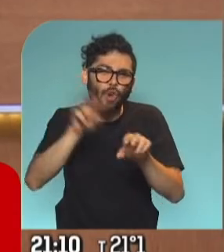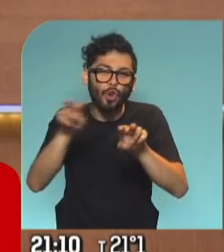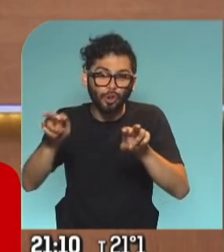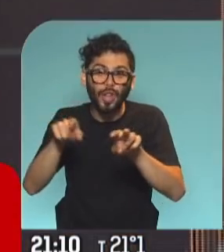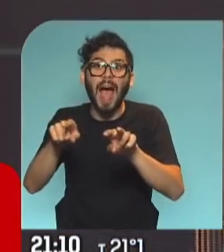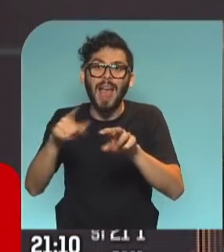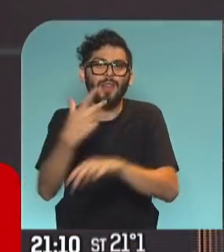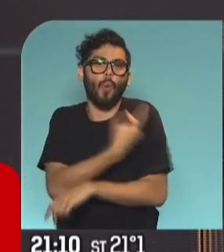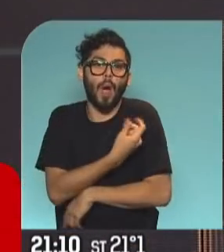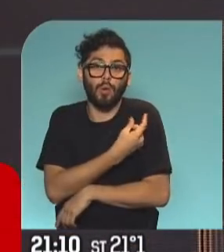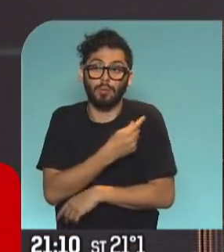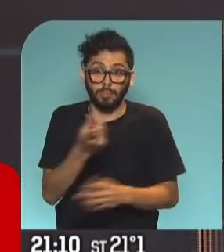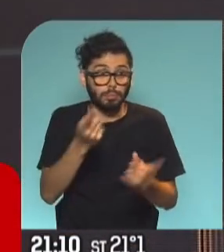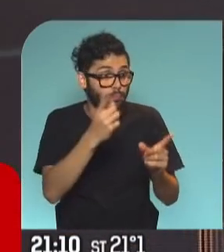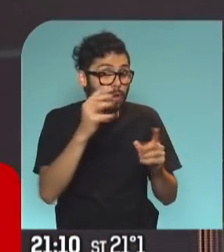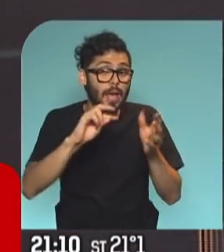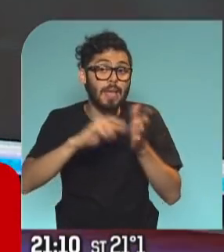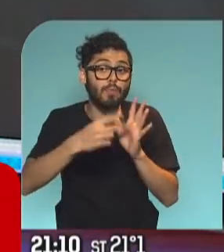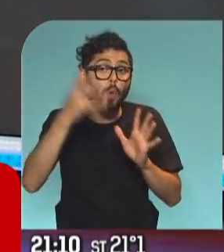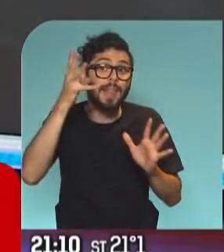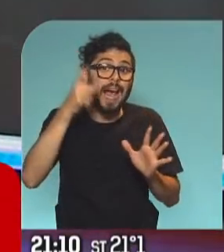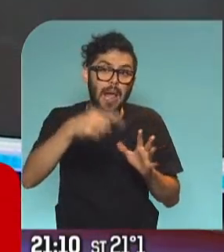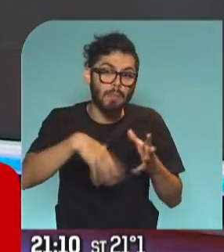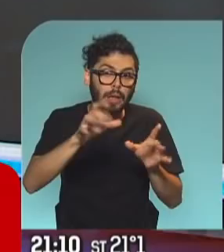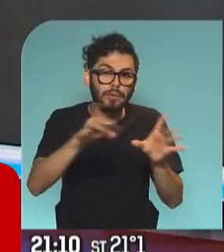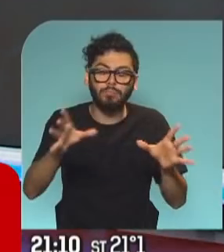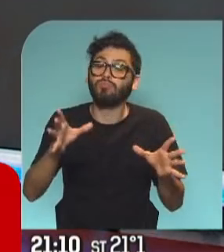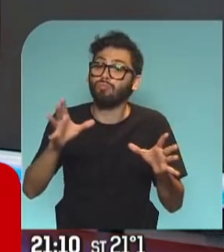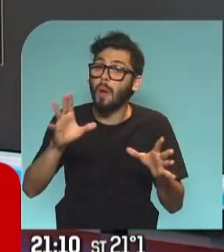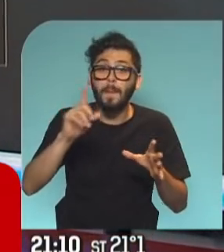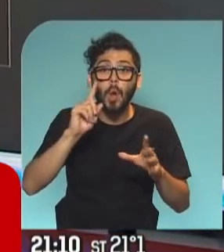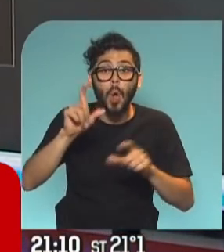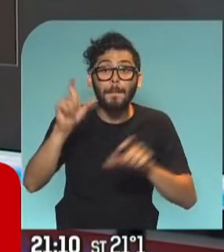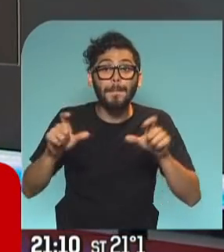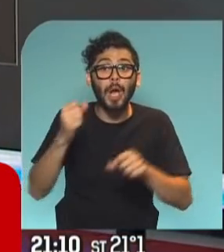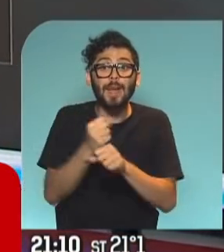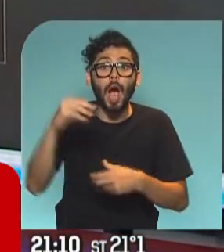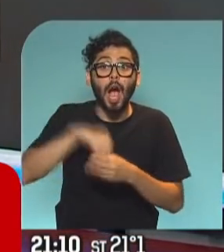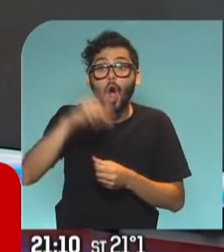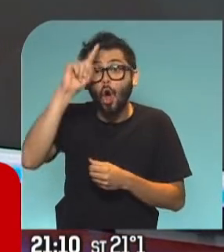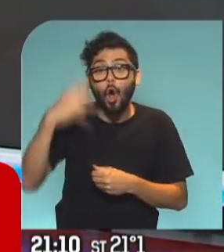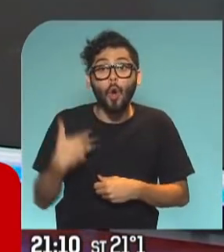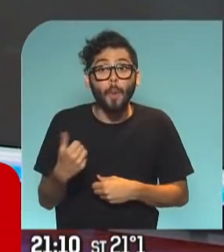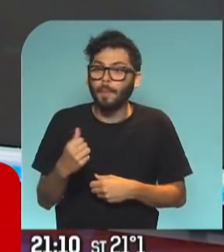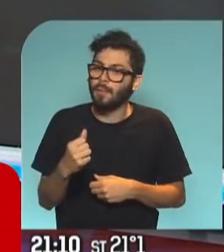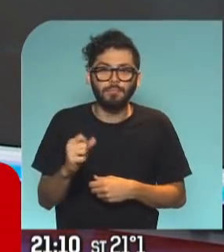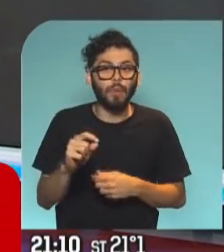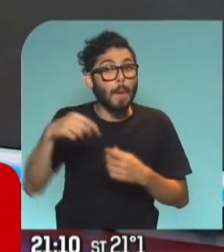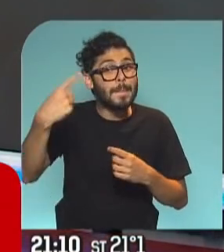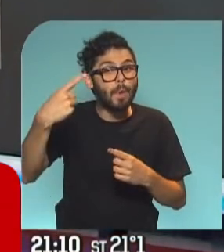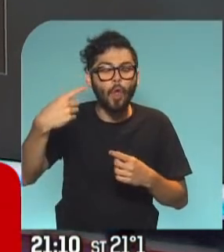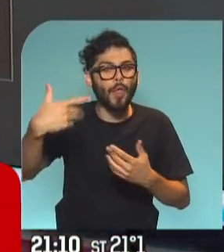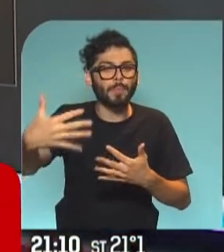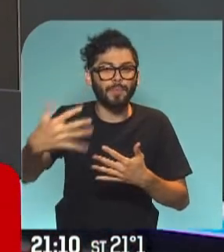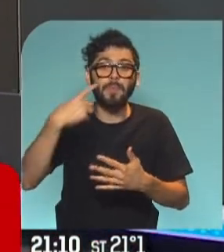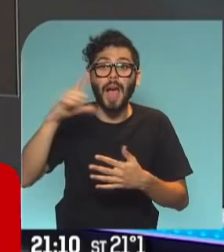por ejemplo. Y todavía, y todavía no empiezan a vacunar al personal de salud. Esto es Gran Bretaña, primera ola y